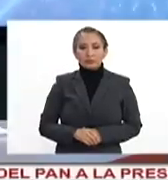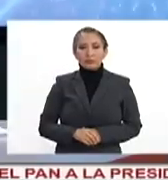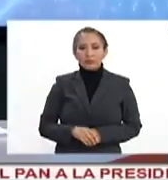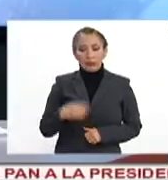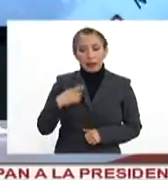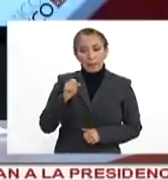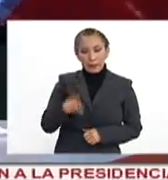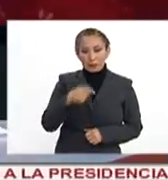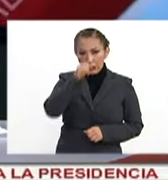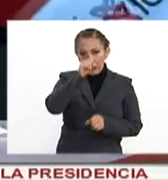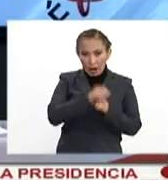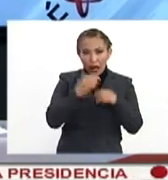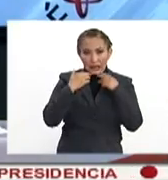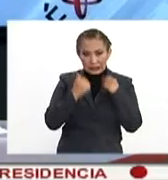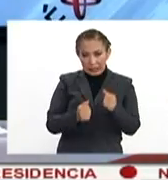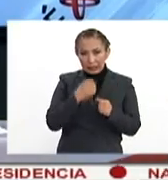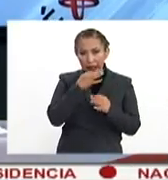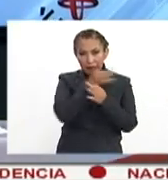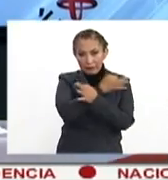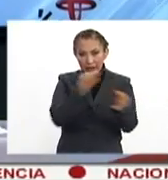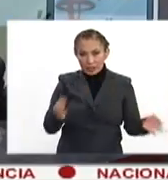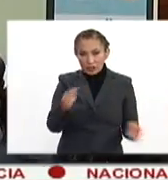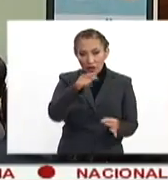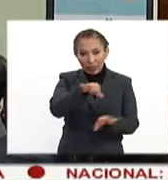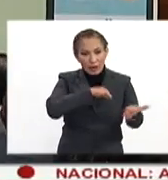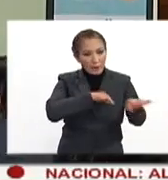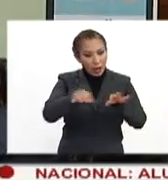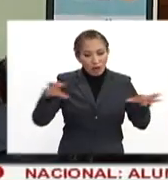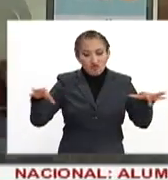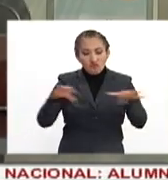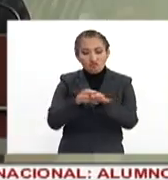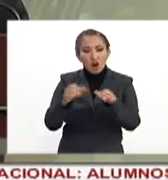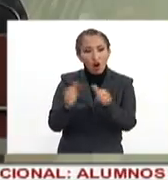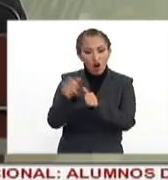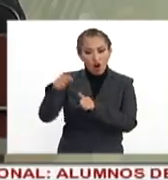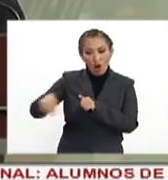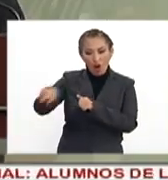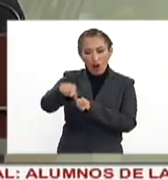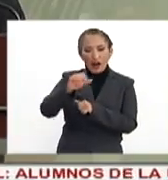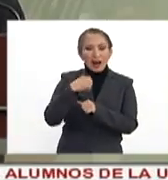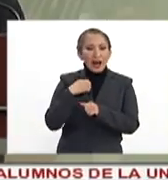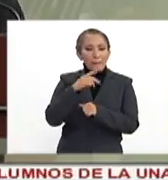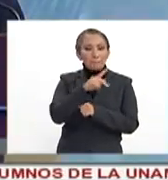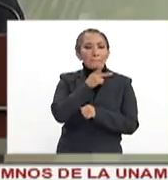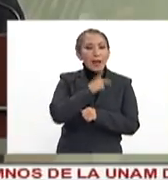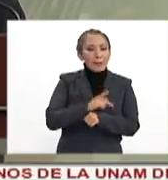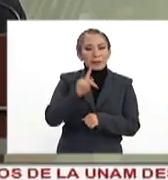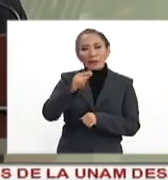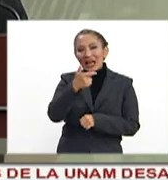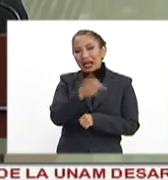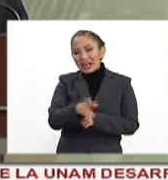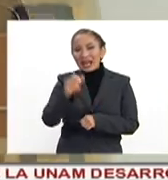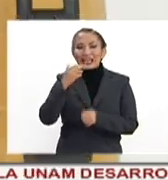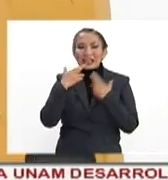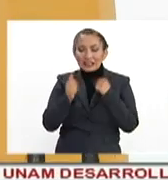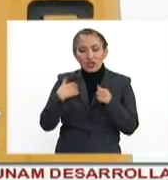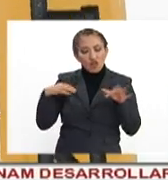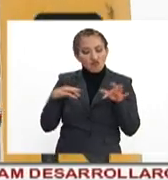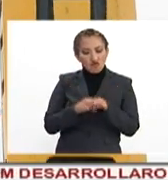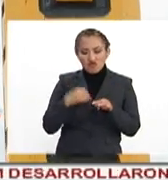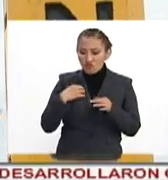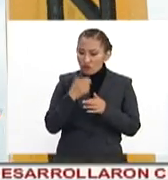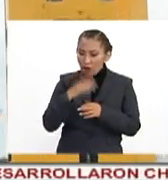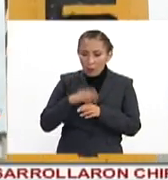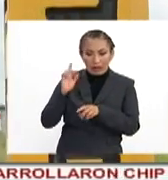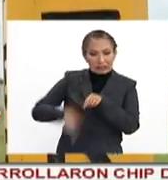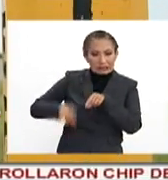Por cierto, el secretario de Hacienda, José Antonio Meade, informó que trabajará en conjunto con el SAT, Pemex y la PGR para enfrentar de manera integral